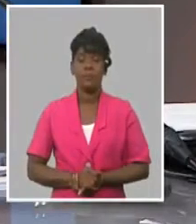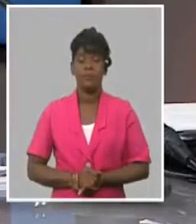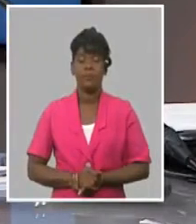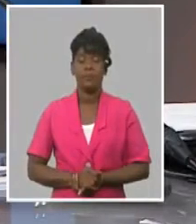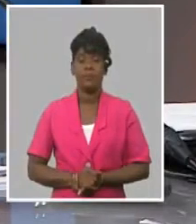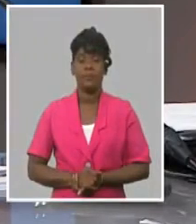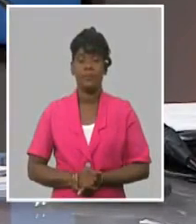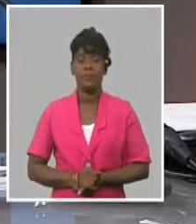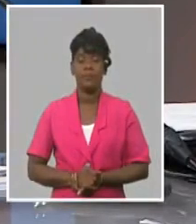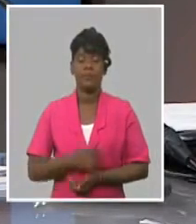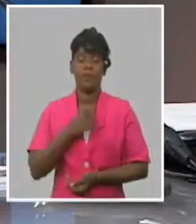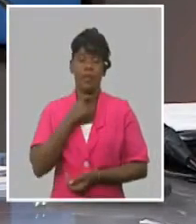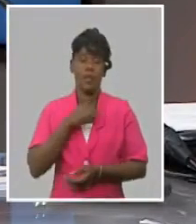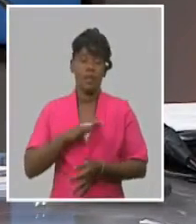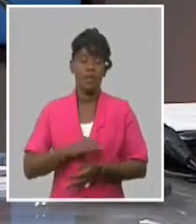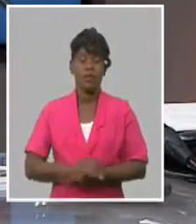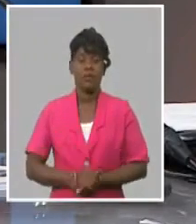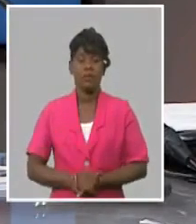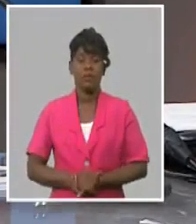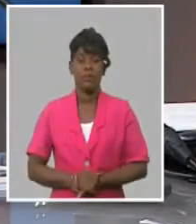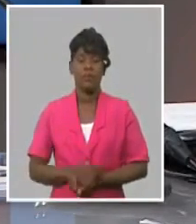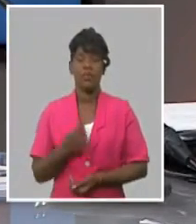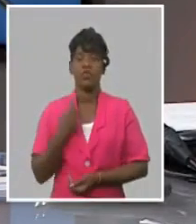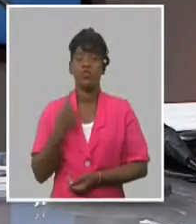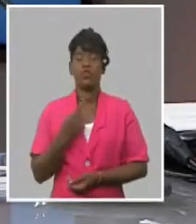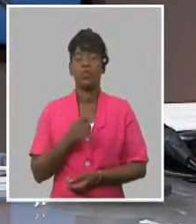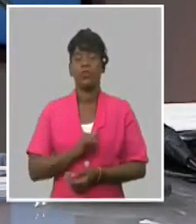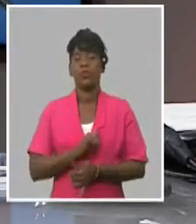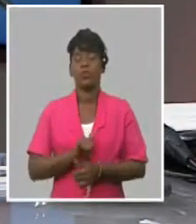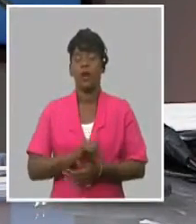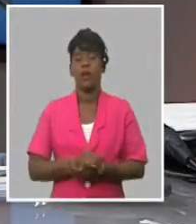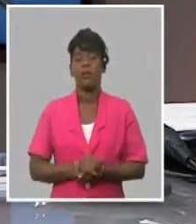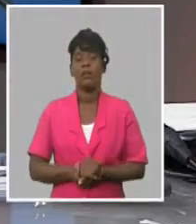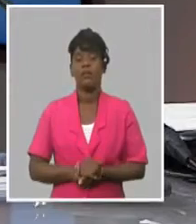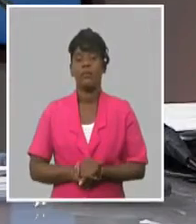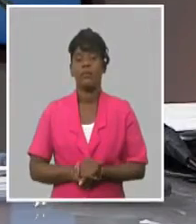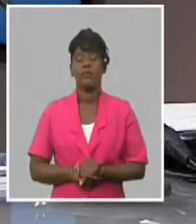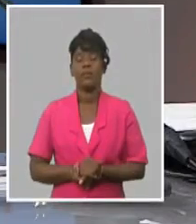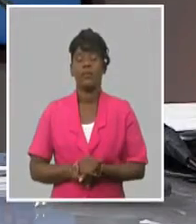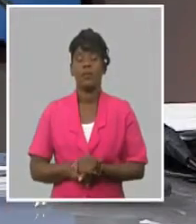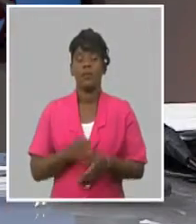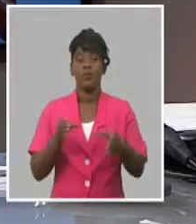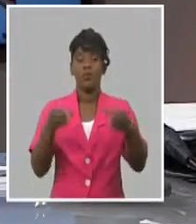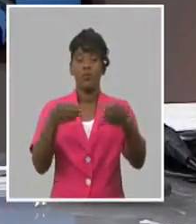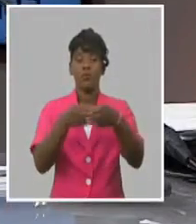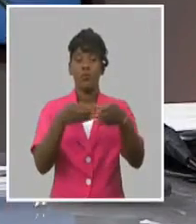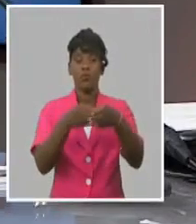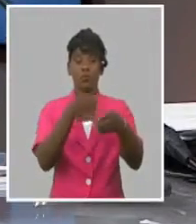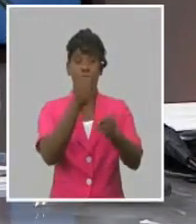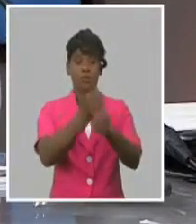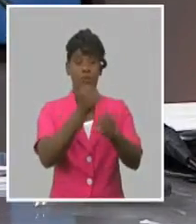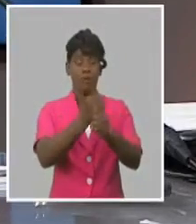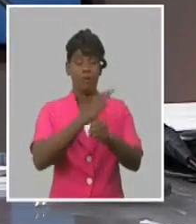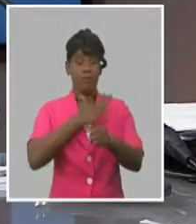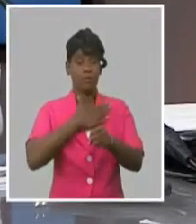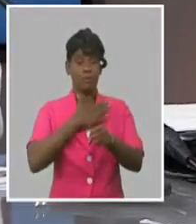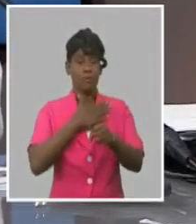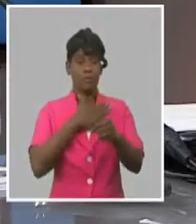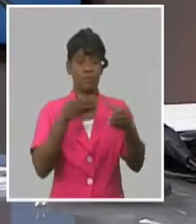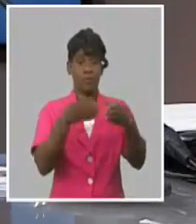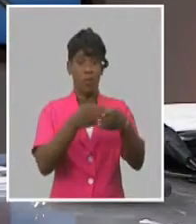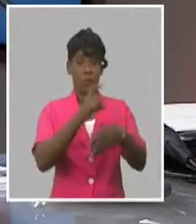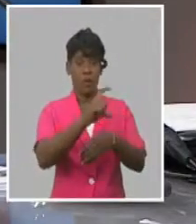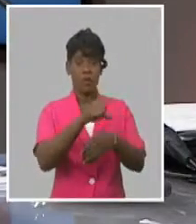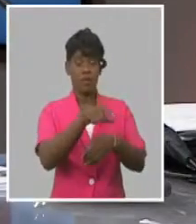Voy a poner un ejemplo. Nosotros desarrollamos las cooperativas no agropecuarias. Cuba es